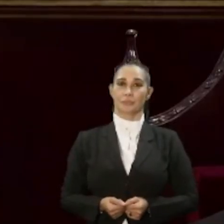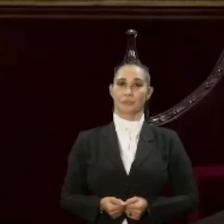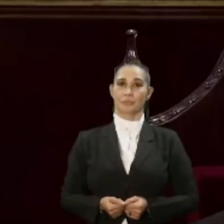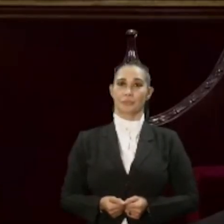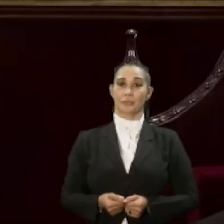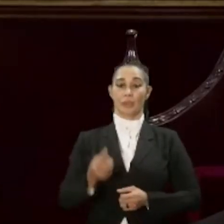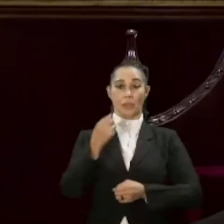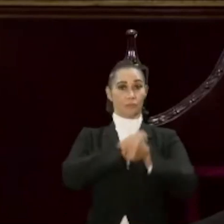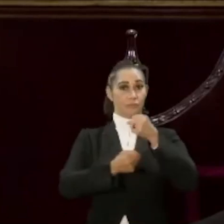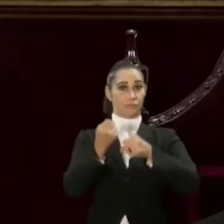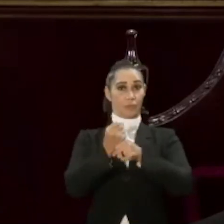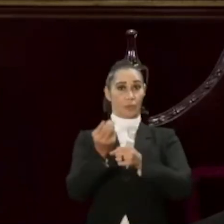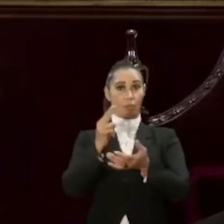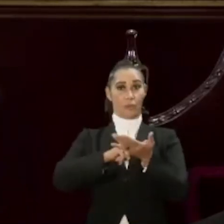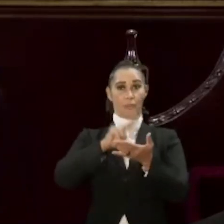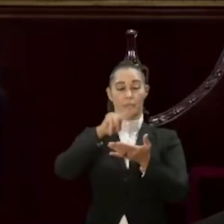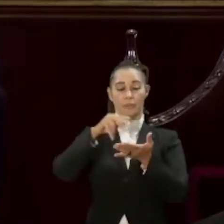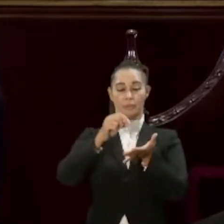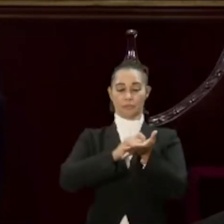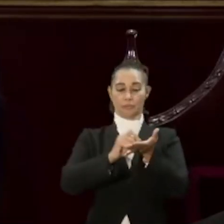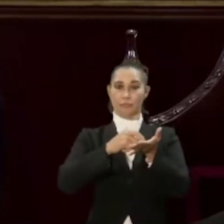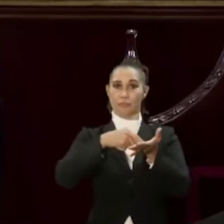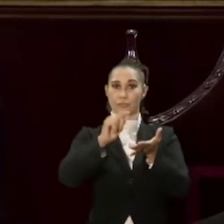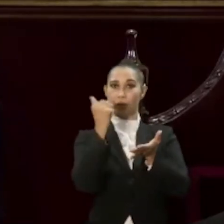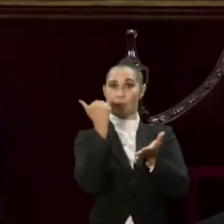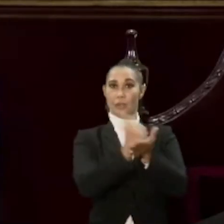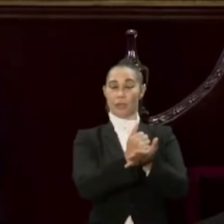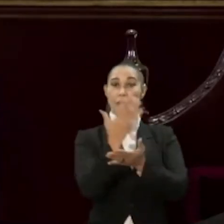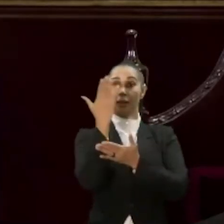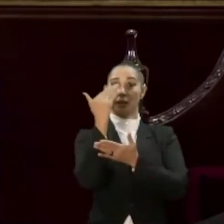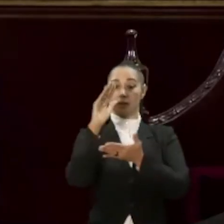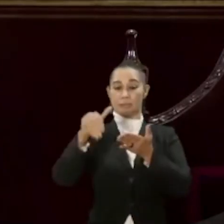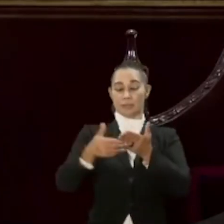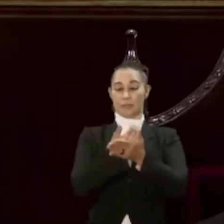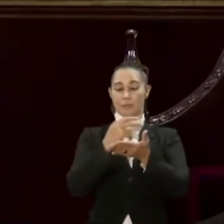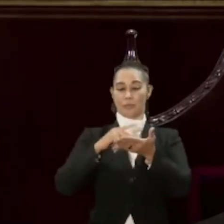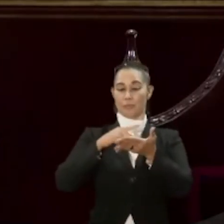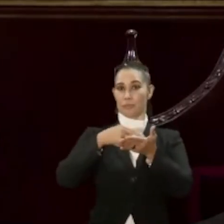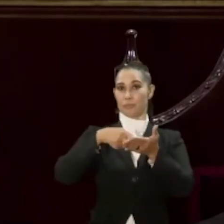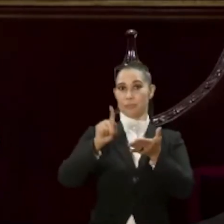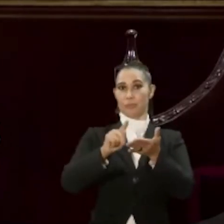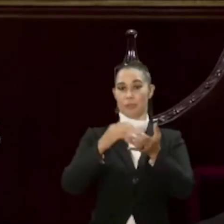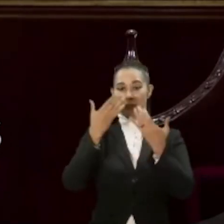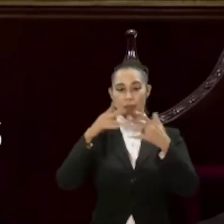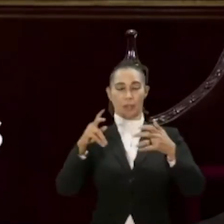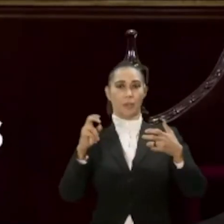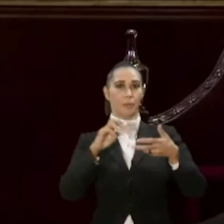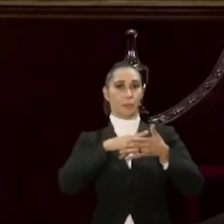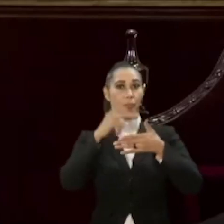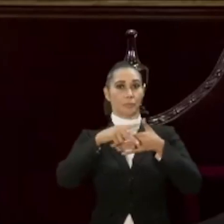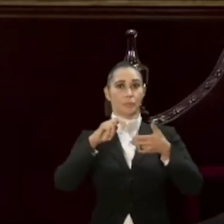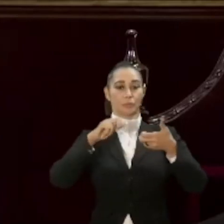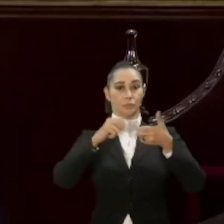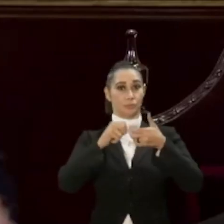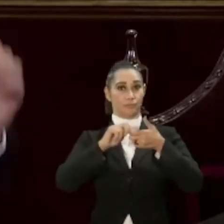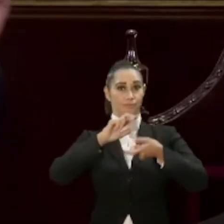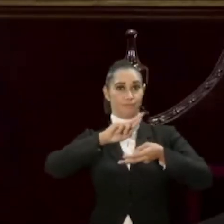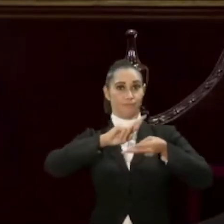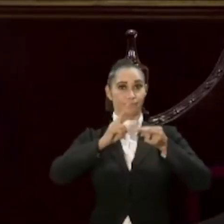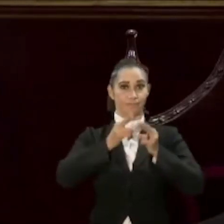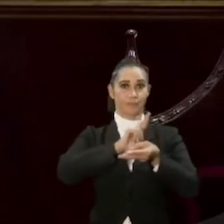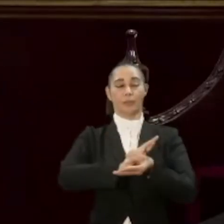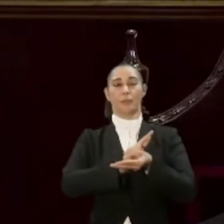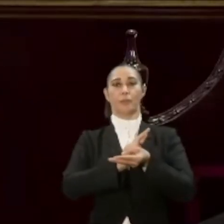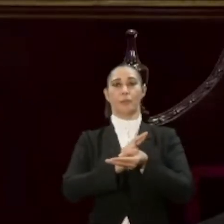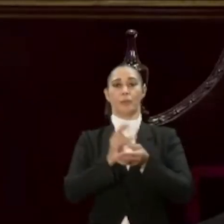durante el 2022 se firmaron 15 nuevos contratos de concesiones definitivas para proyectos de energías renovables que sumarán